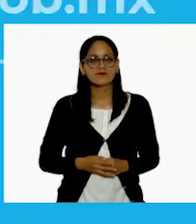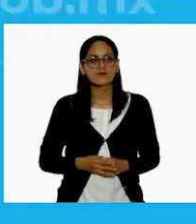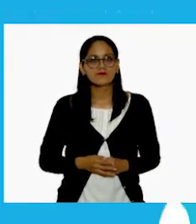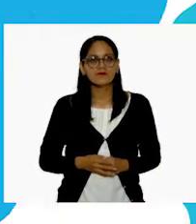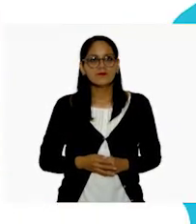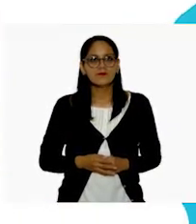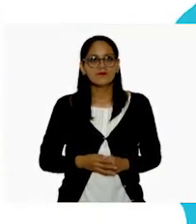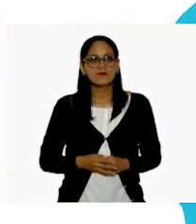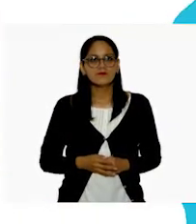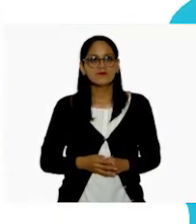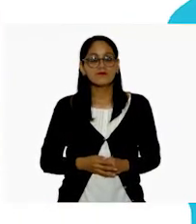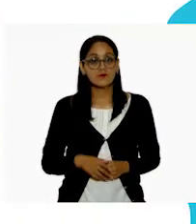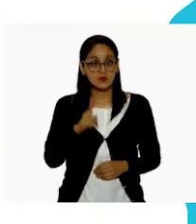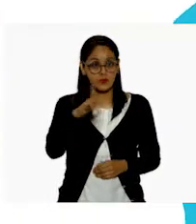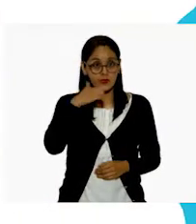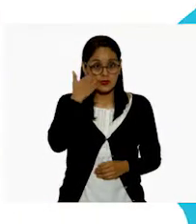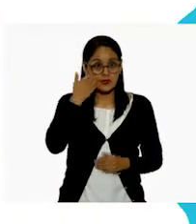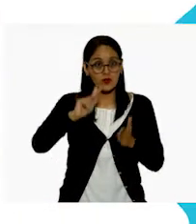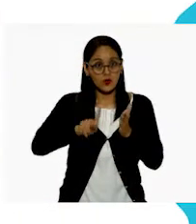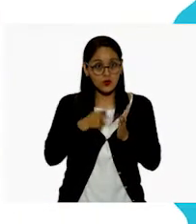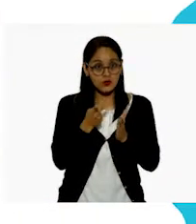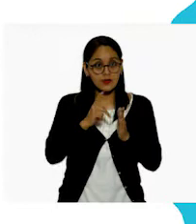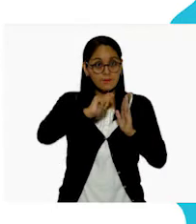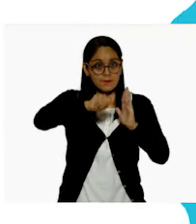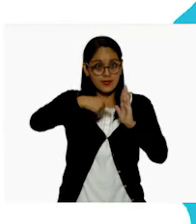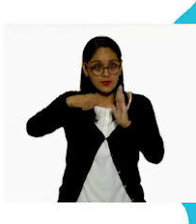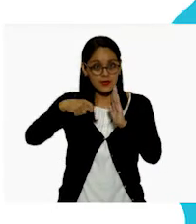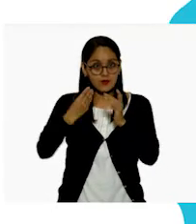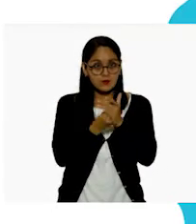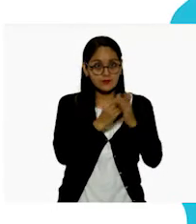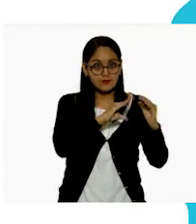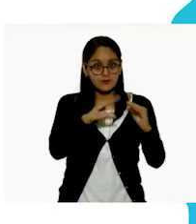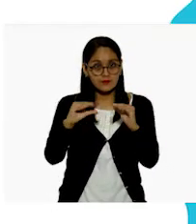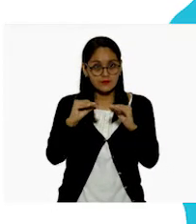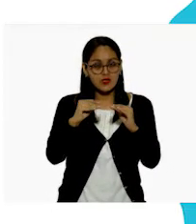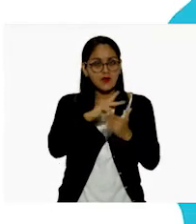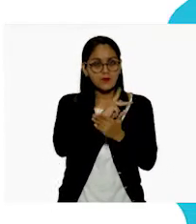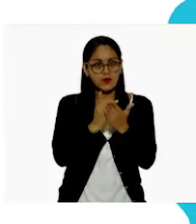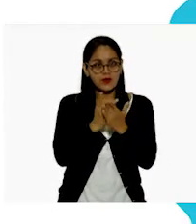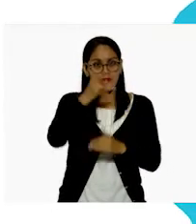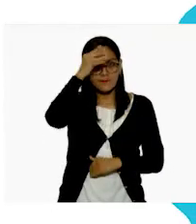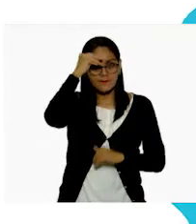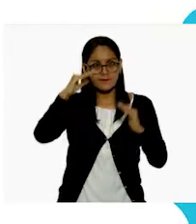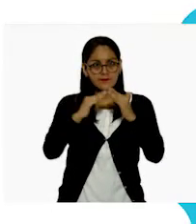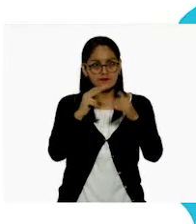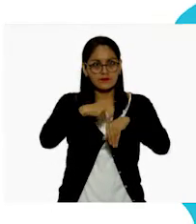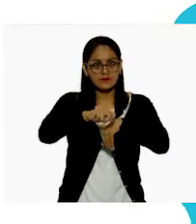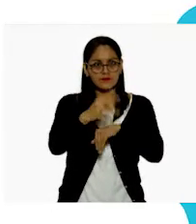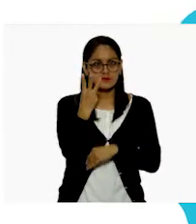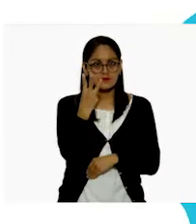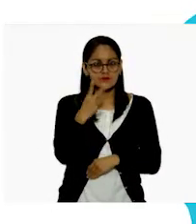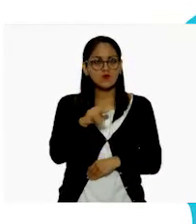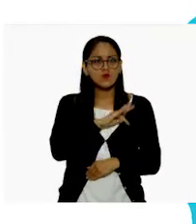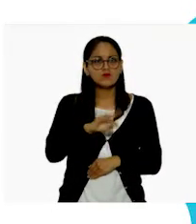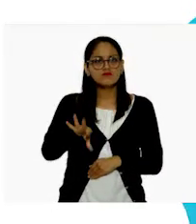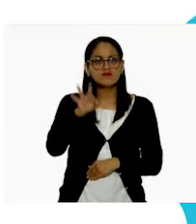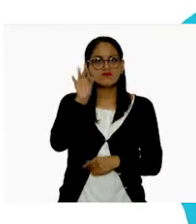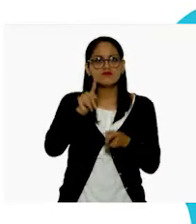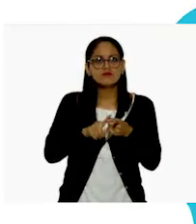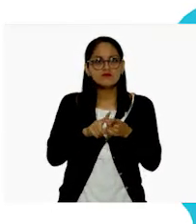conaliteg.cep.gov.mx. Si quieres volver a ver los programas de Aprende en Casa 3, los puedes encontrar en la siguiente liga,